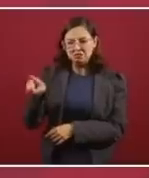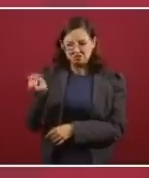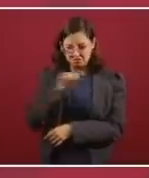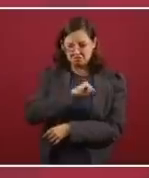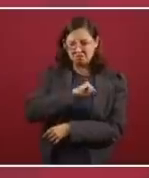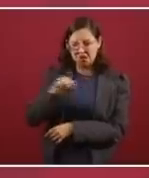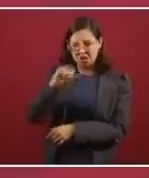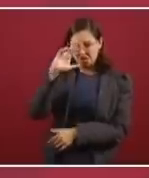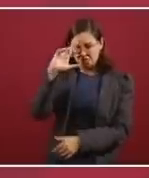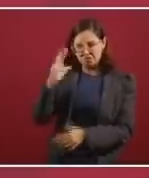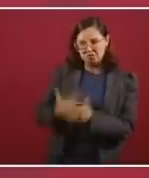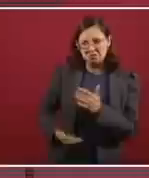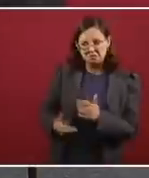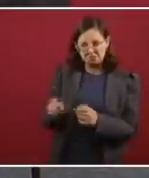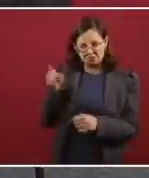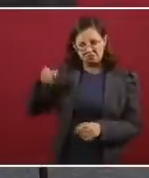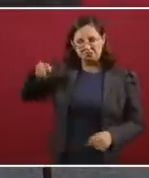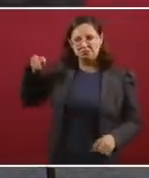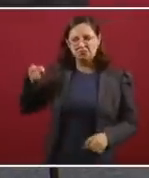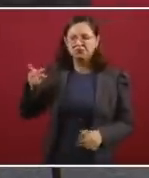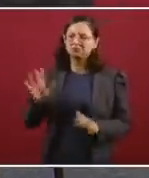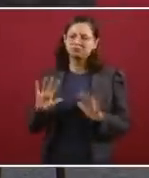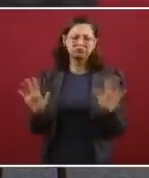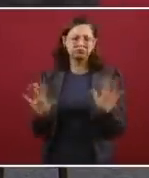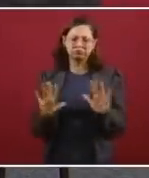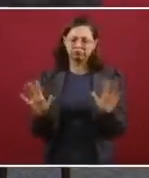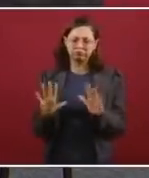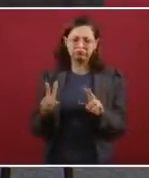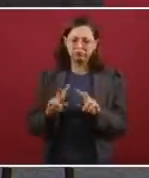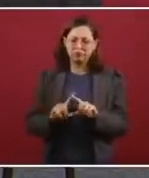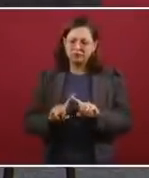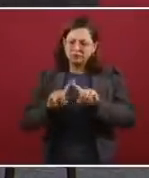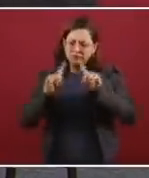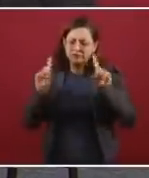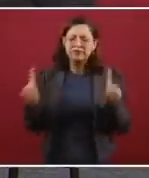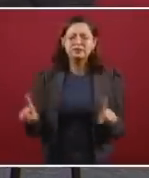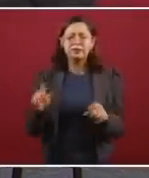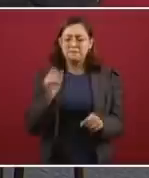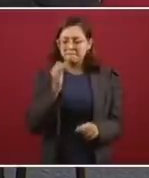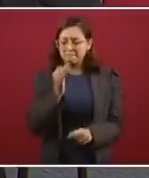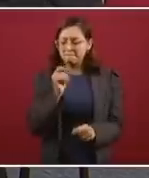Estamos a punto también de que se apruebe una